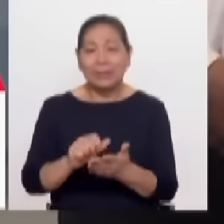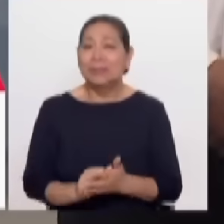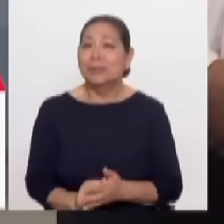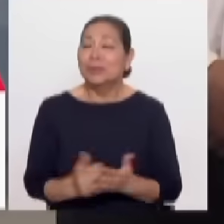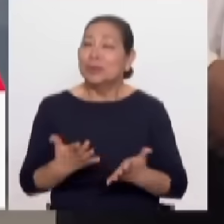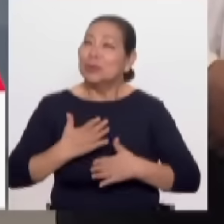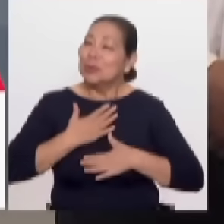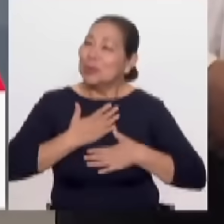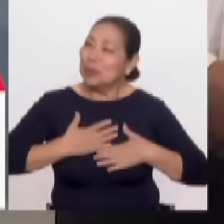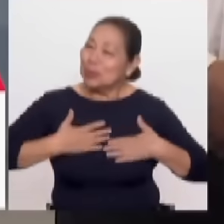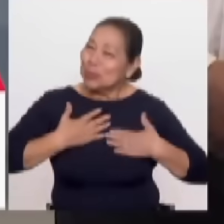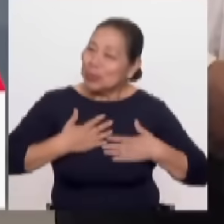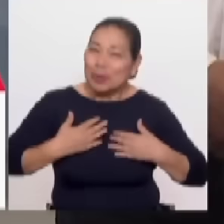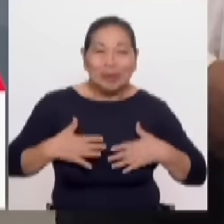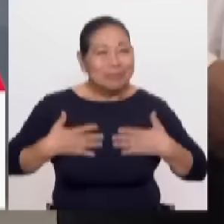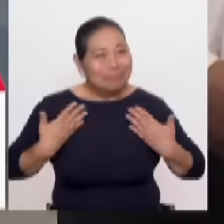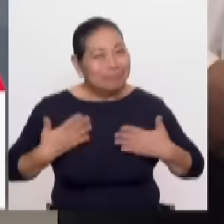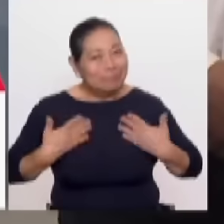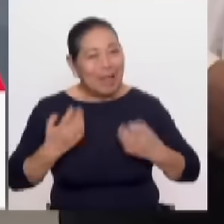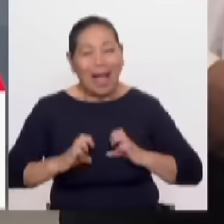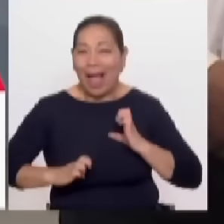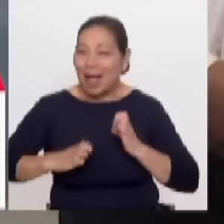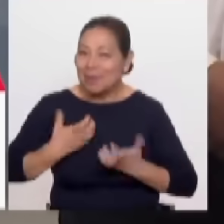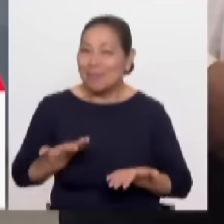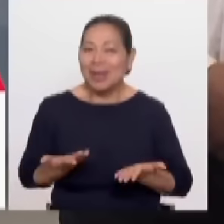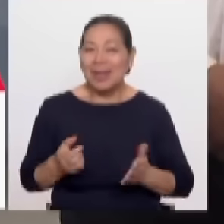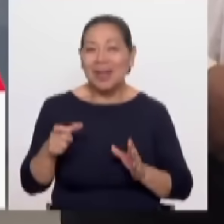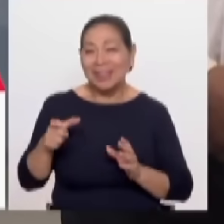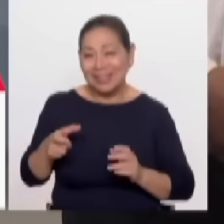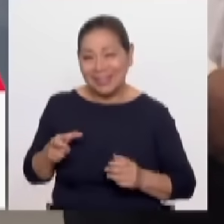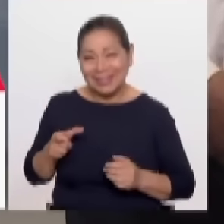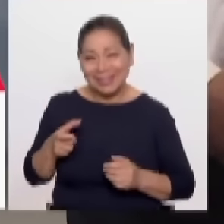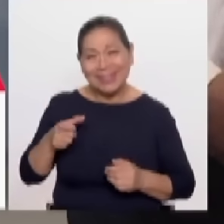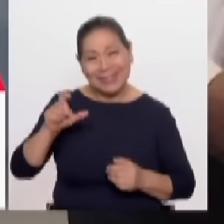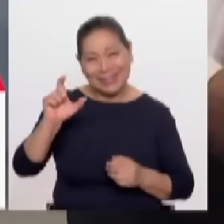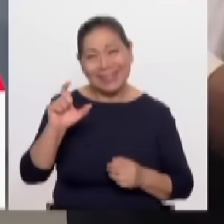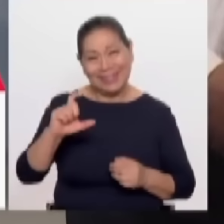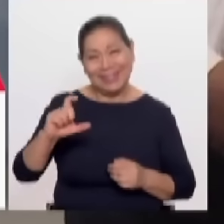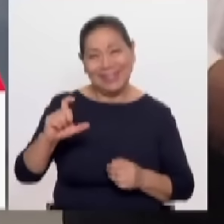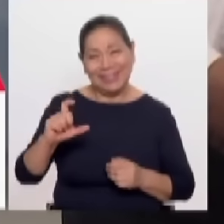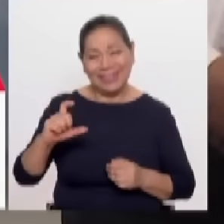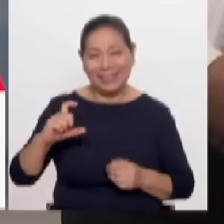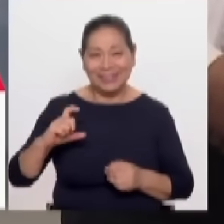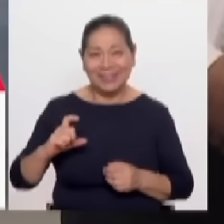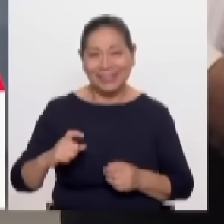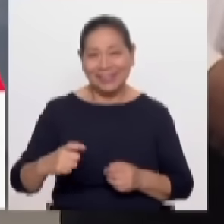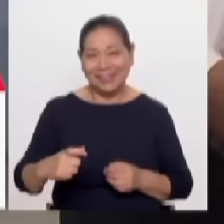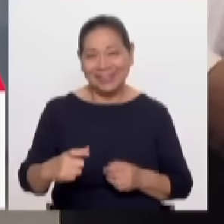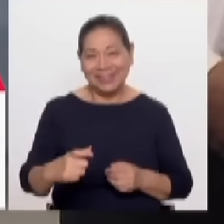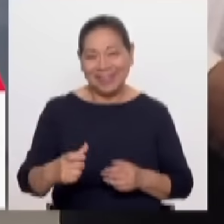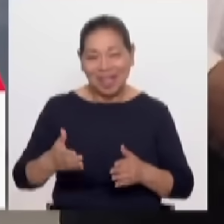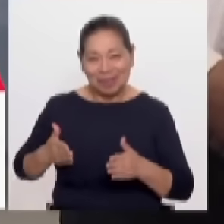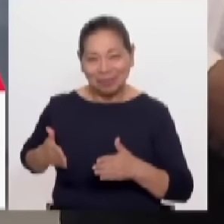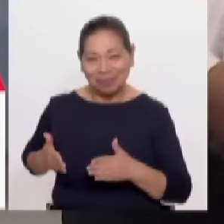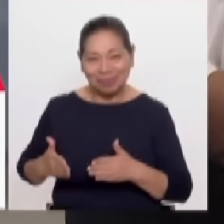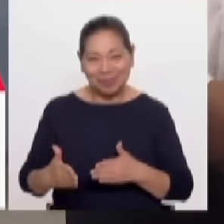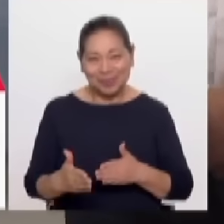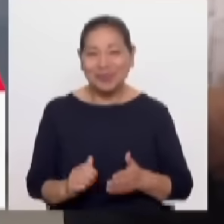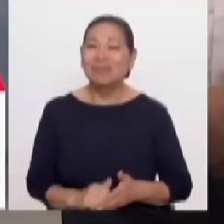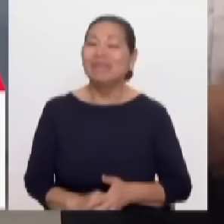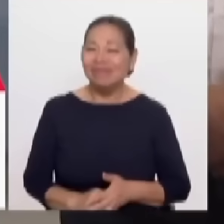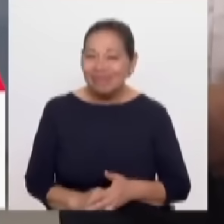es emocionante poner la tarjetita en el vagón y avanzar lo que